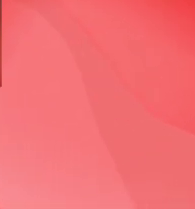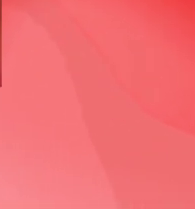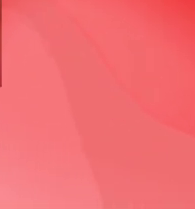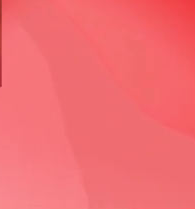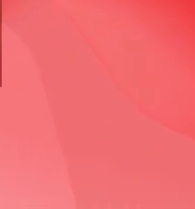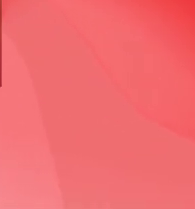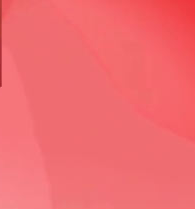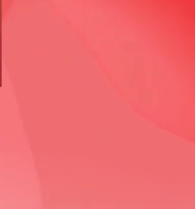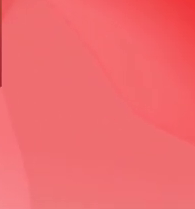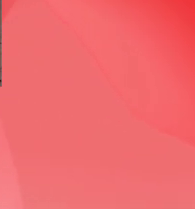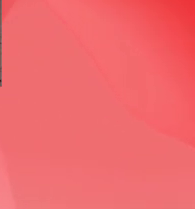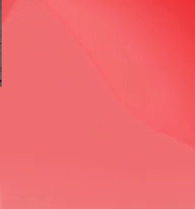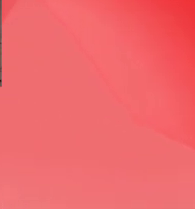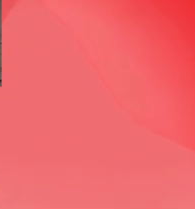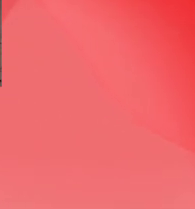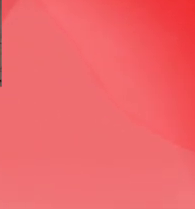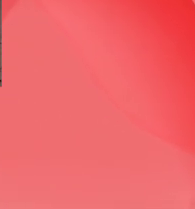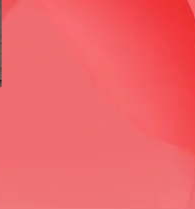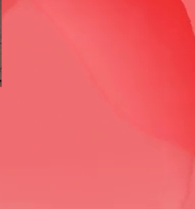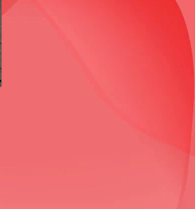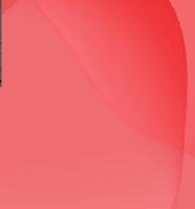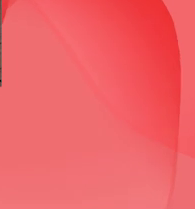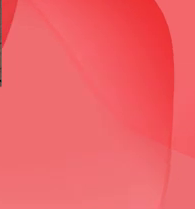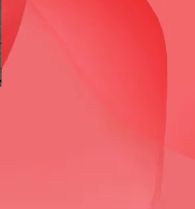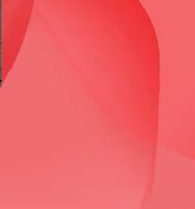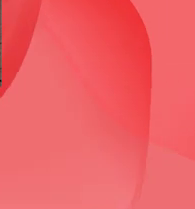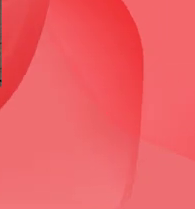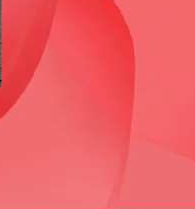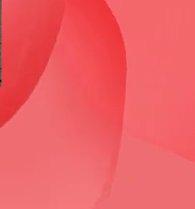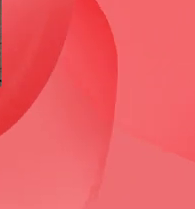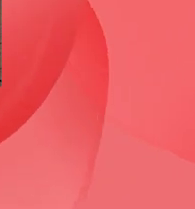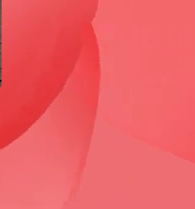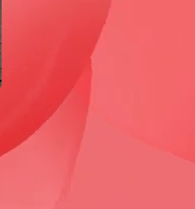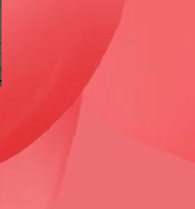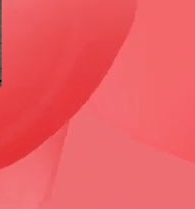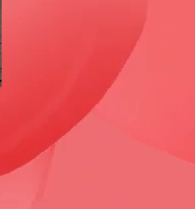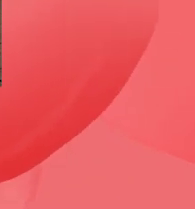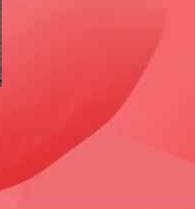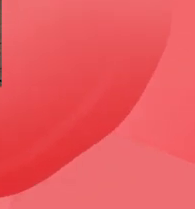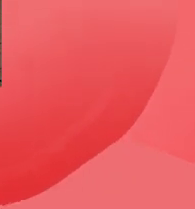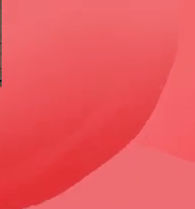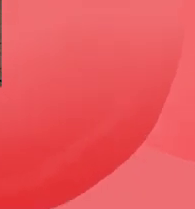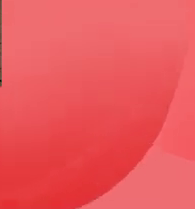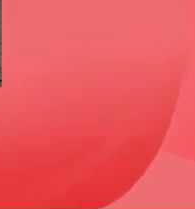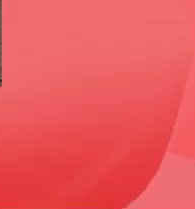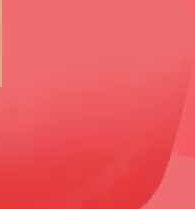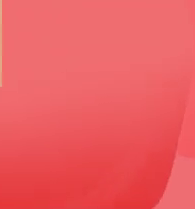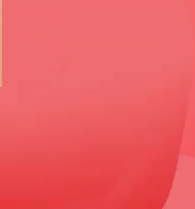Thank you.